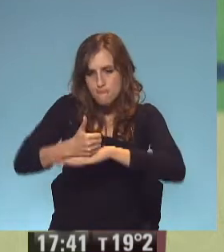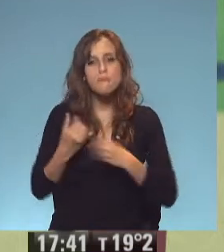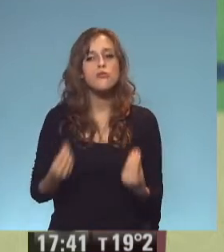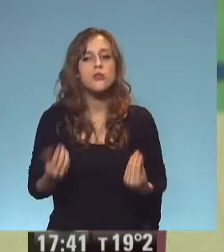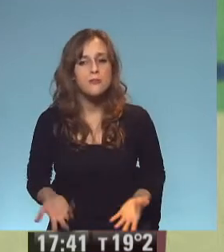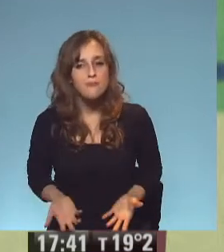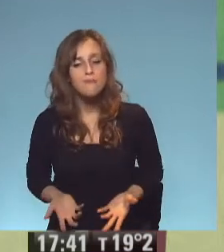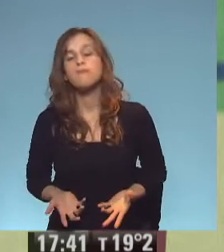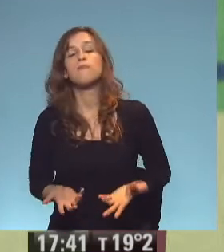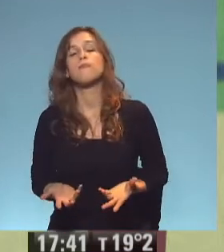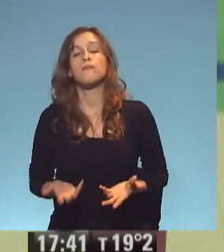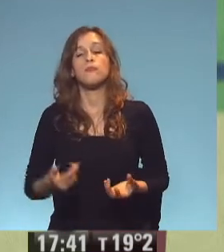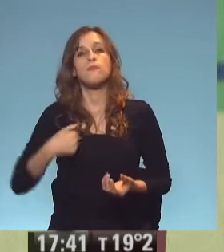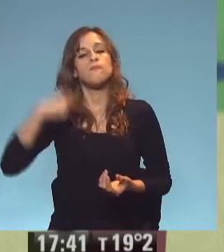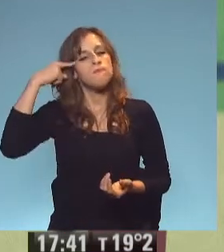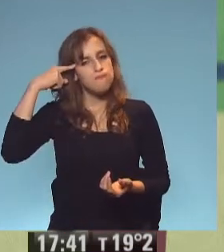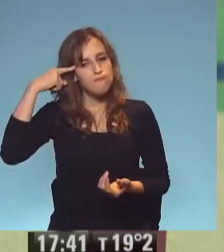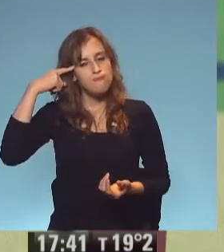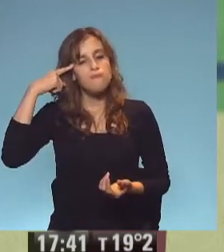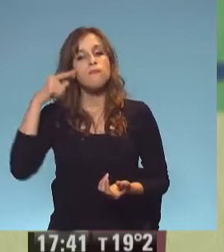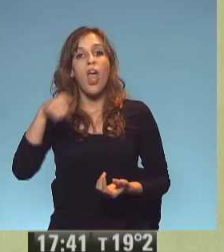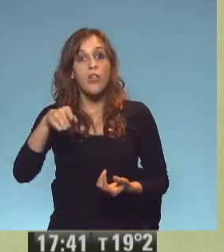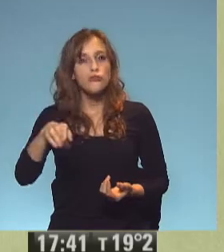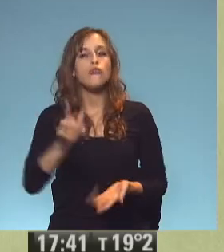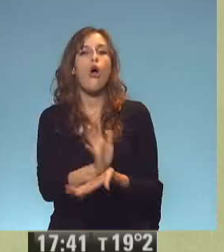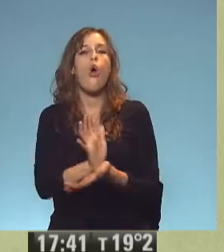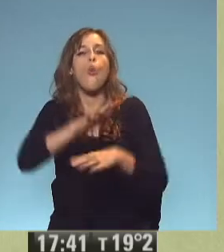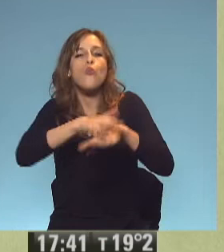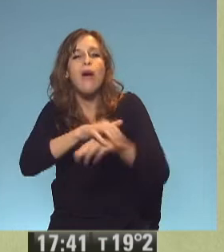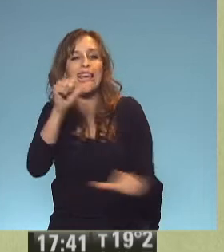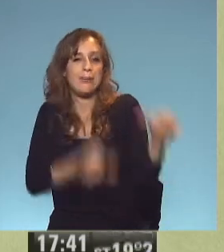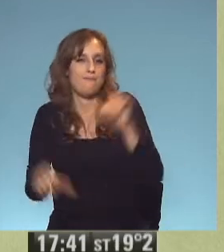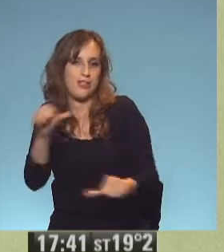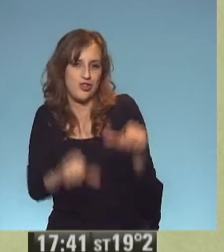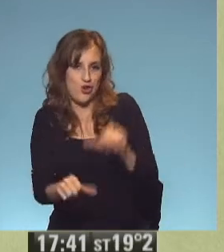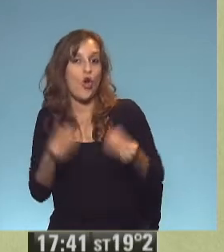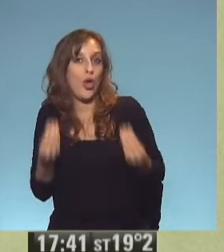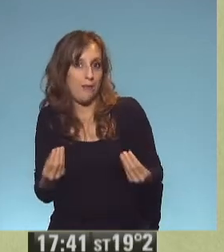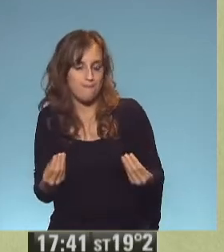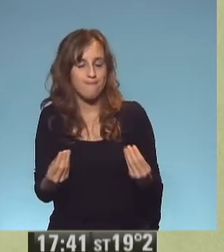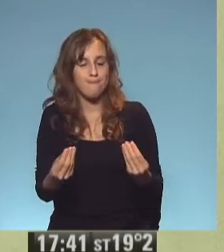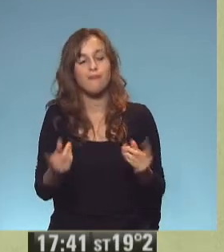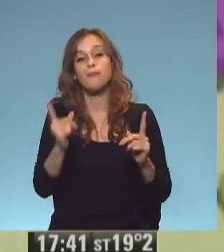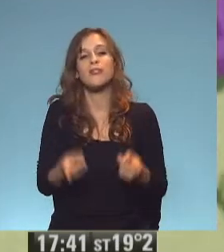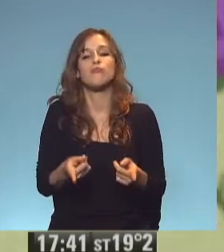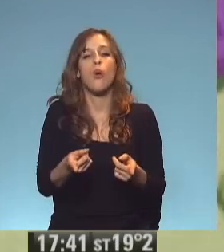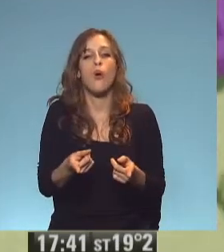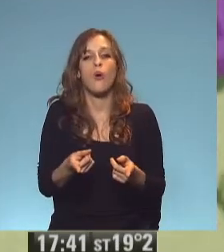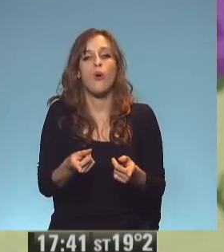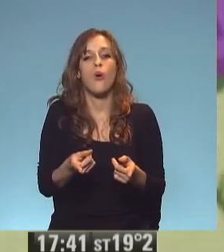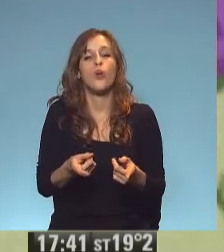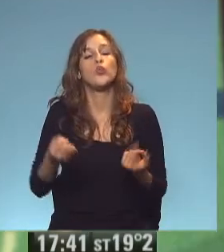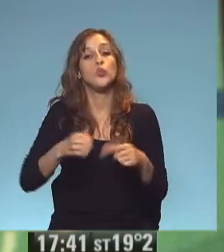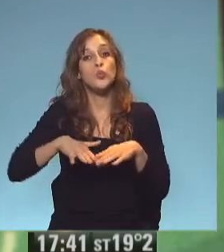hipótesis es que la luz mala es un fenómeno químico. La fosforescencia, producida por restos de seres vivos, sobre el